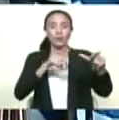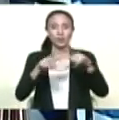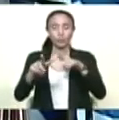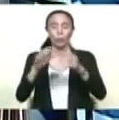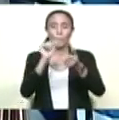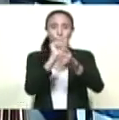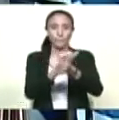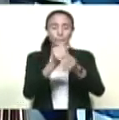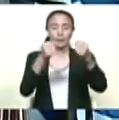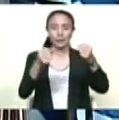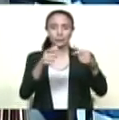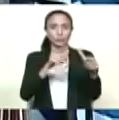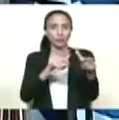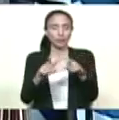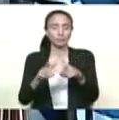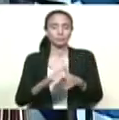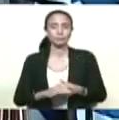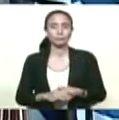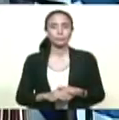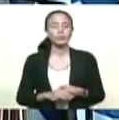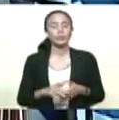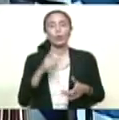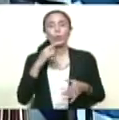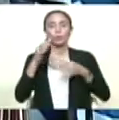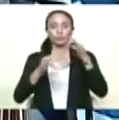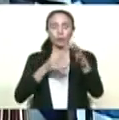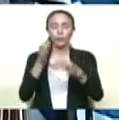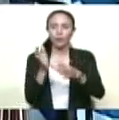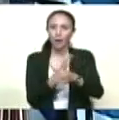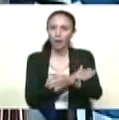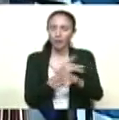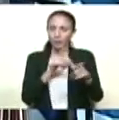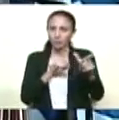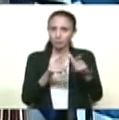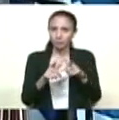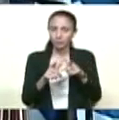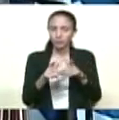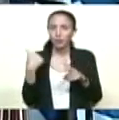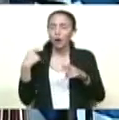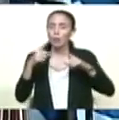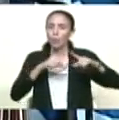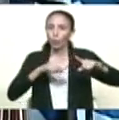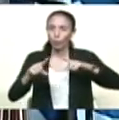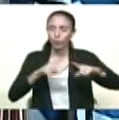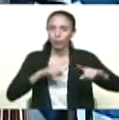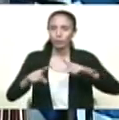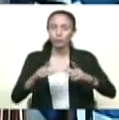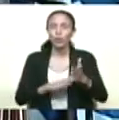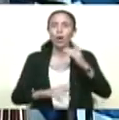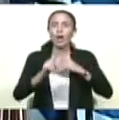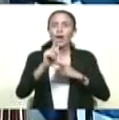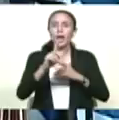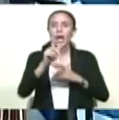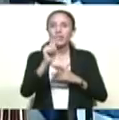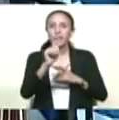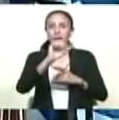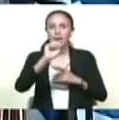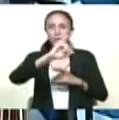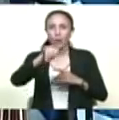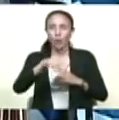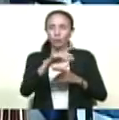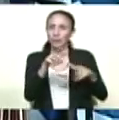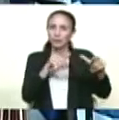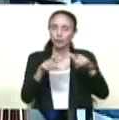país y que como ya anuncié con la coordinación con el tsj ya el